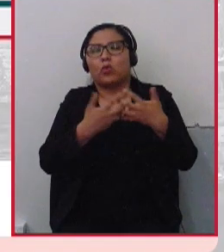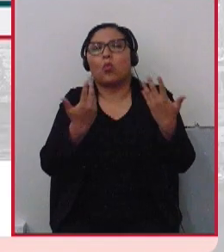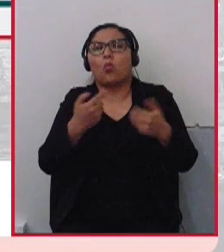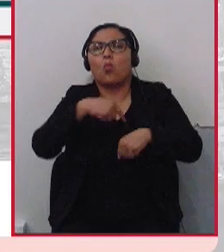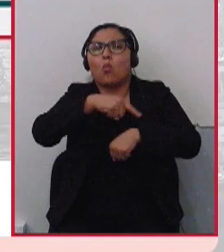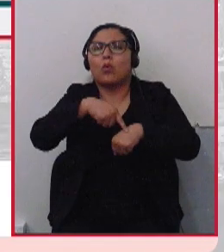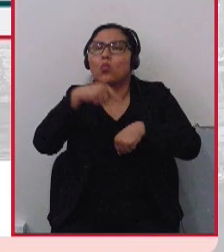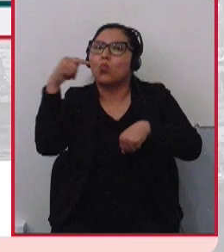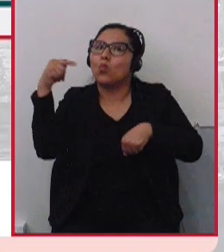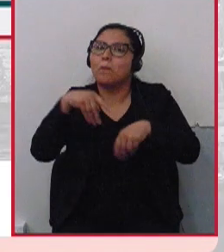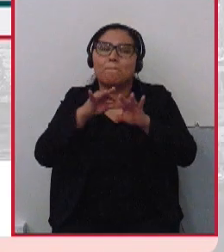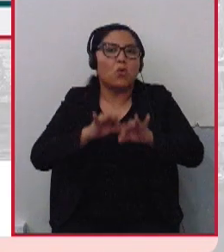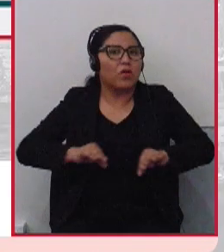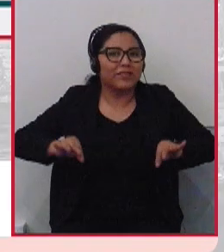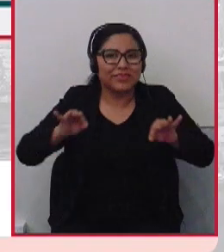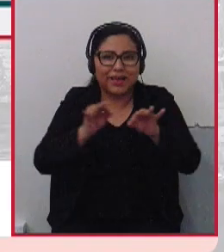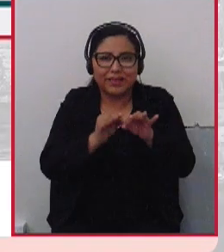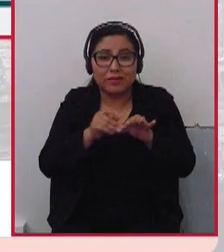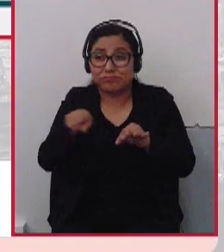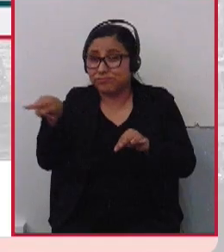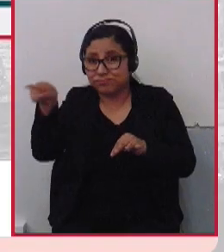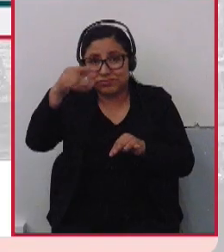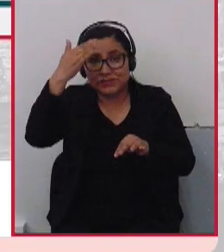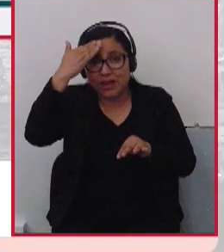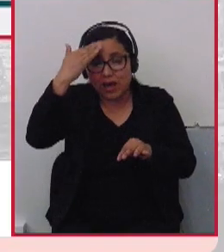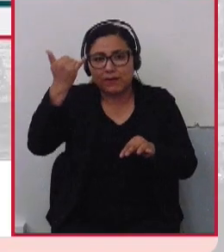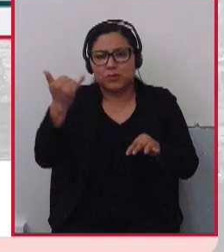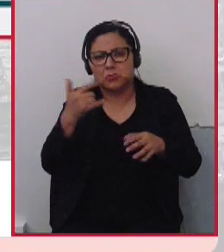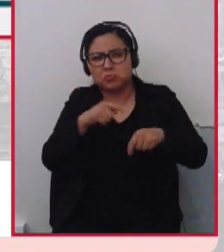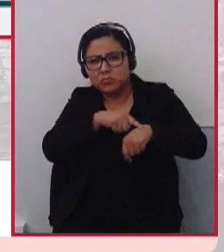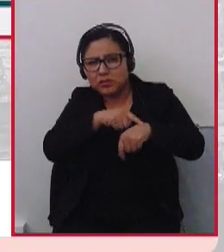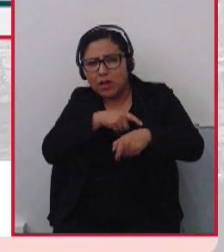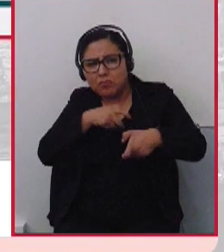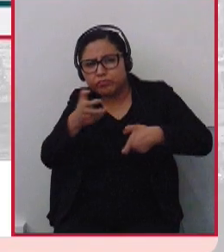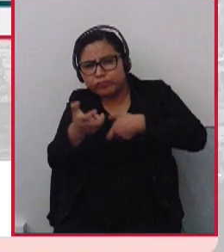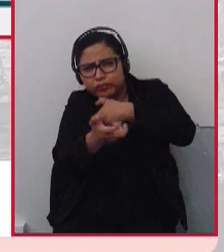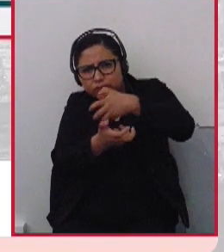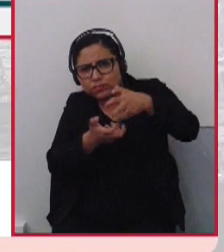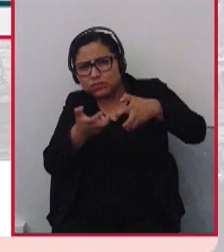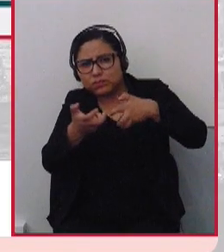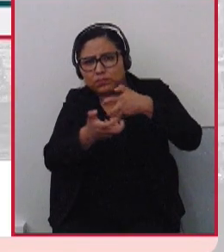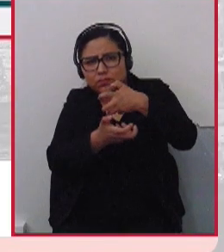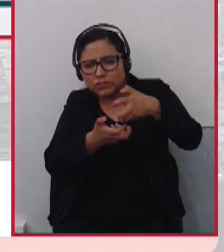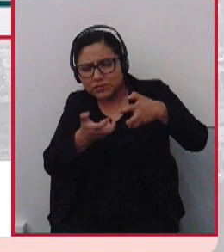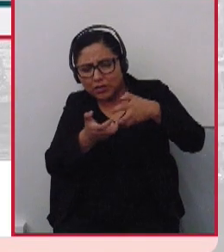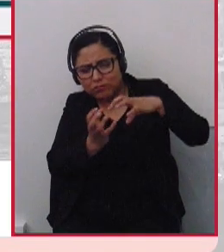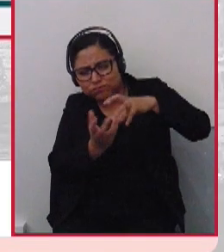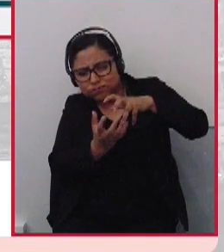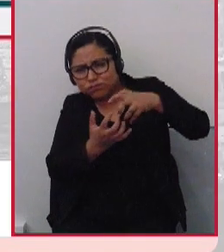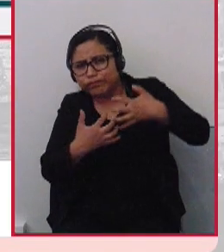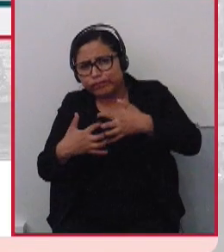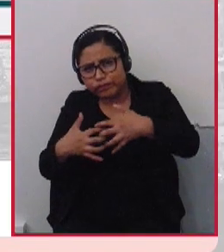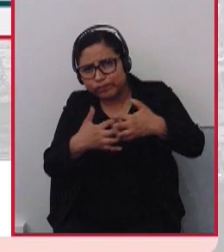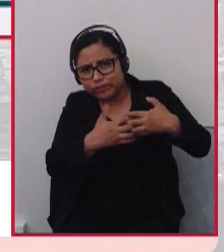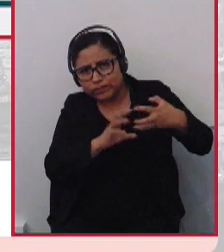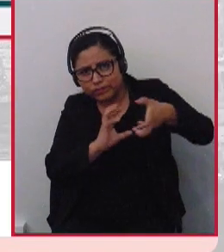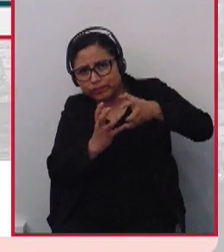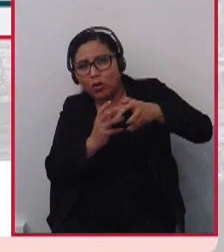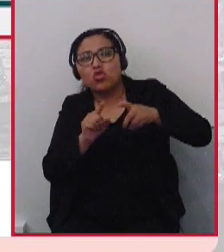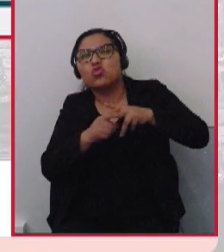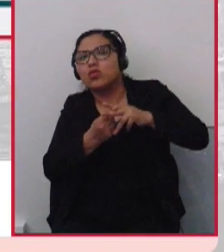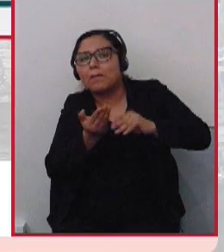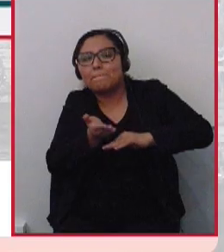es fundamental. Todos nosotros sabemos que un tiempo de acondicionamiento, cuando acondicionas los reactivos en una concentradora, partes desde el